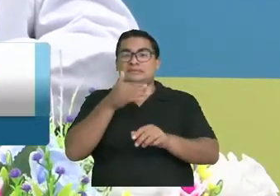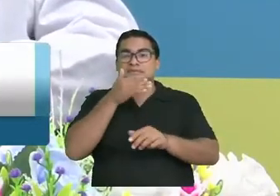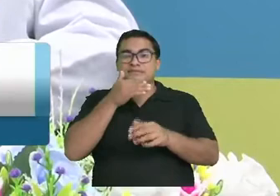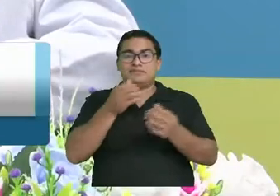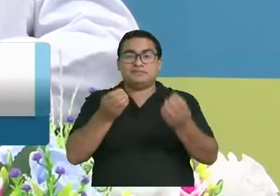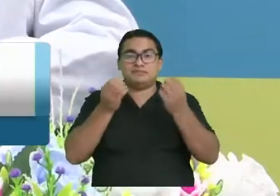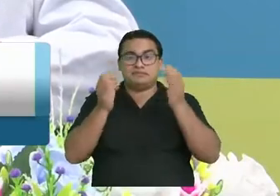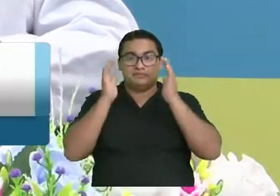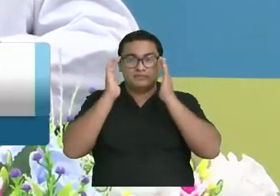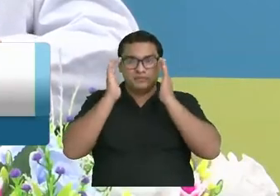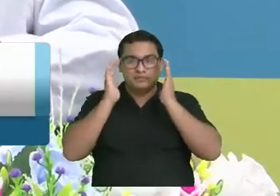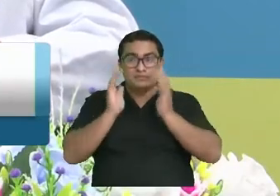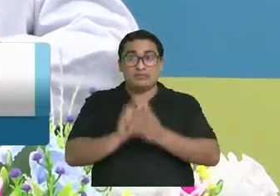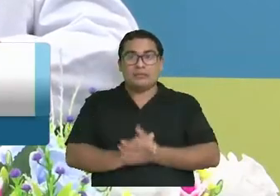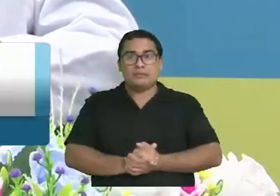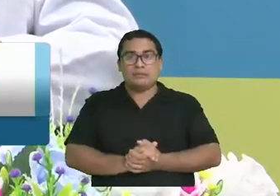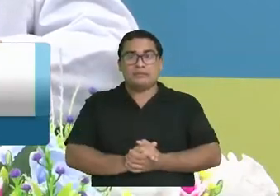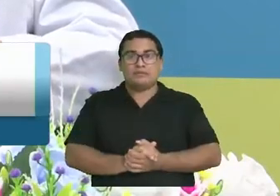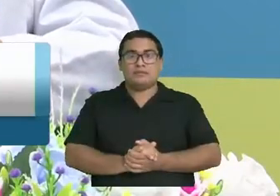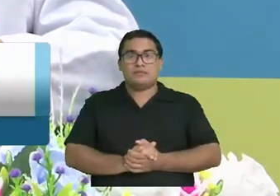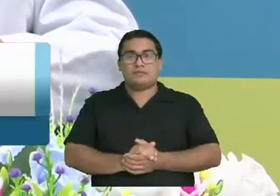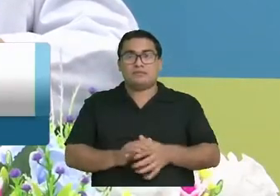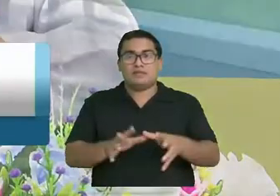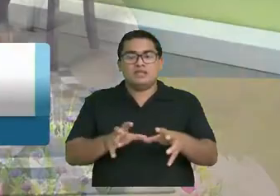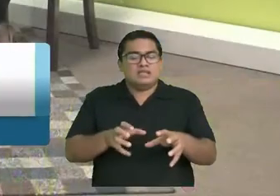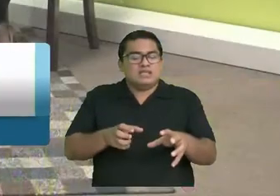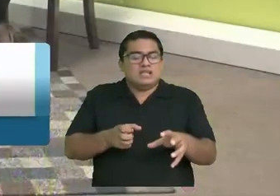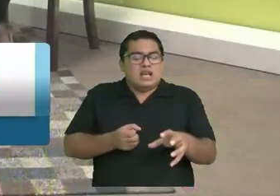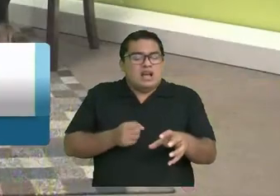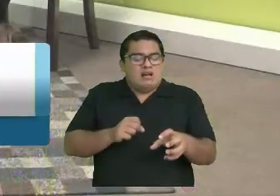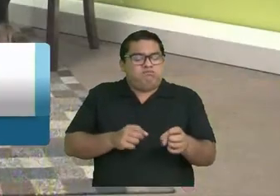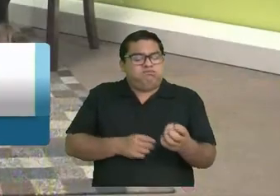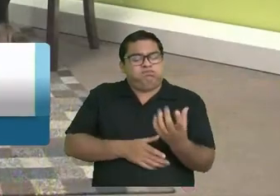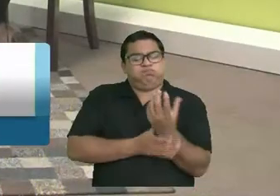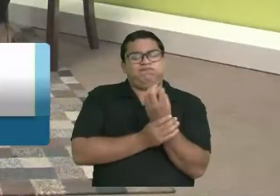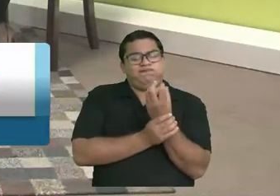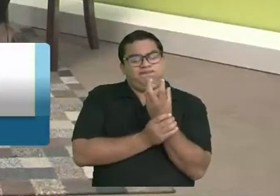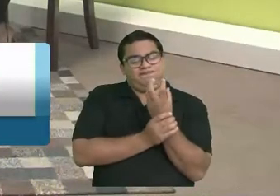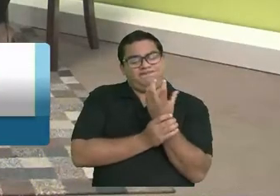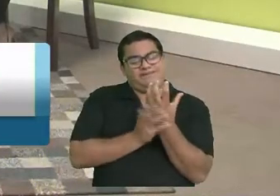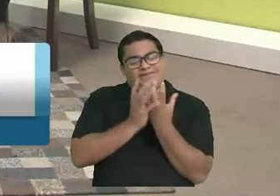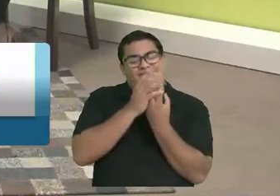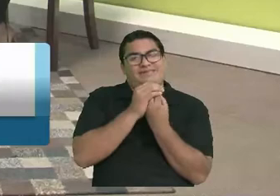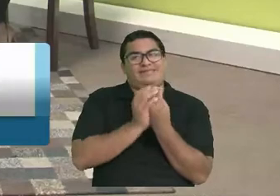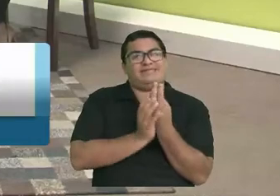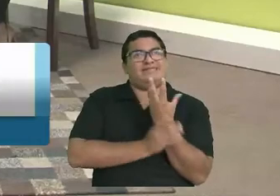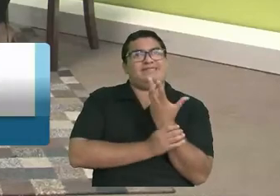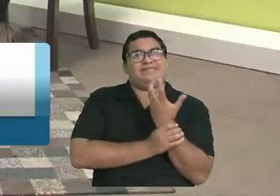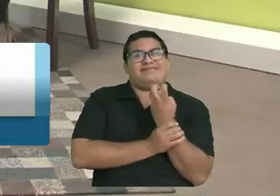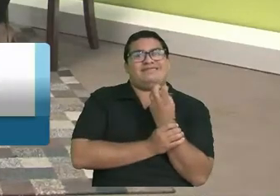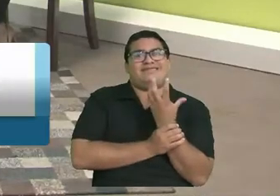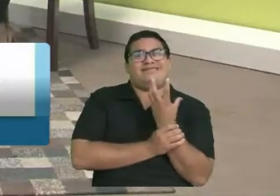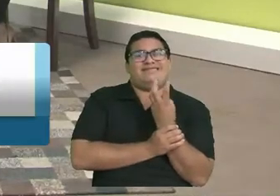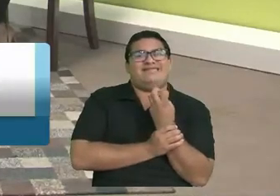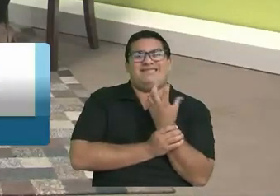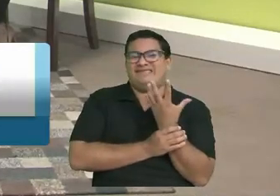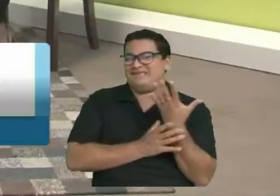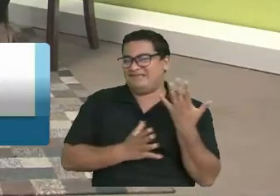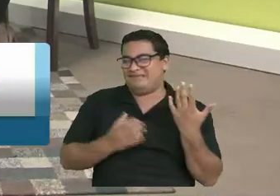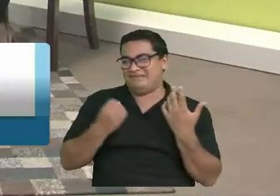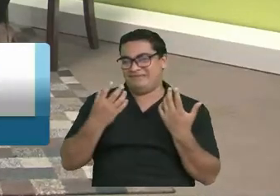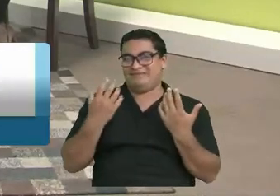complicados. Así es. Se entume la mano. Cuando me habla de hormigueo, una mano entumida.